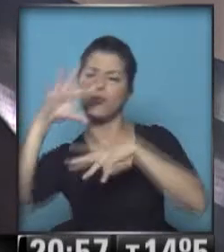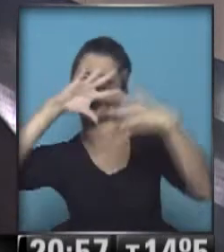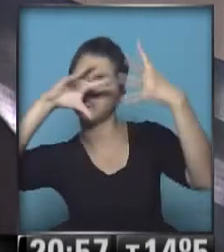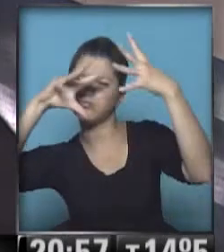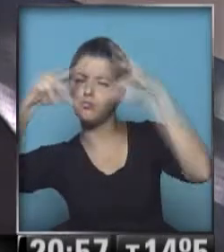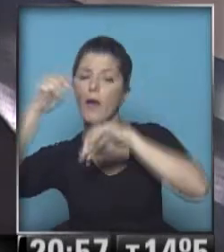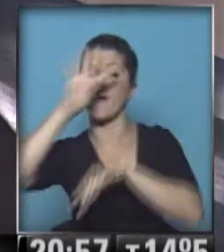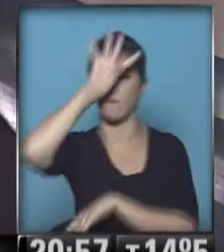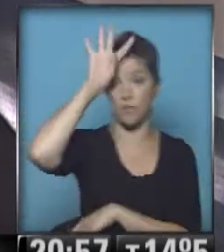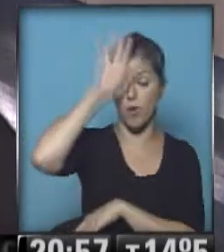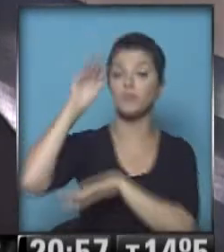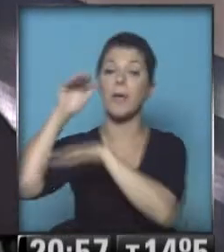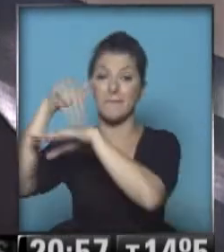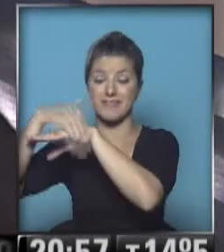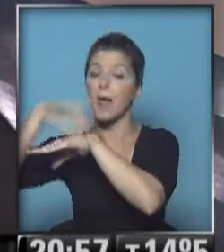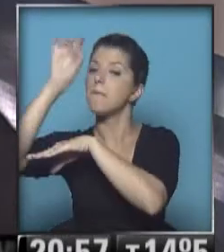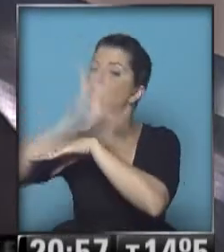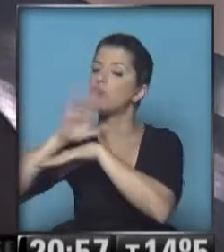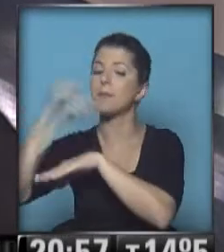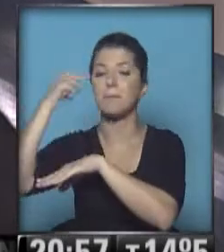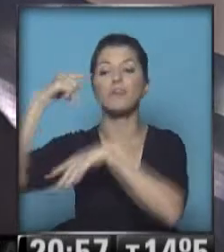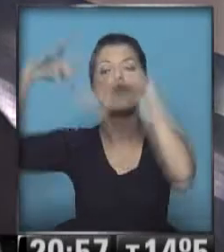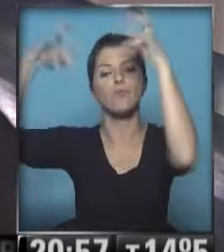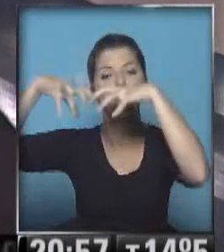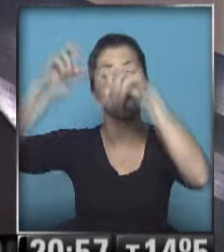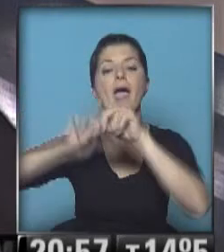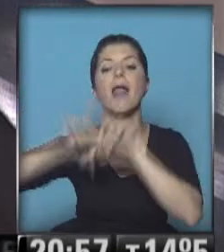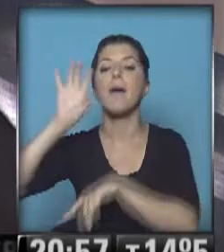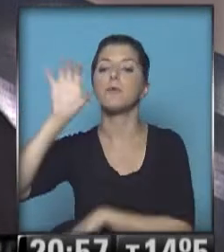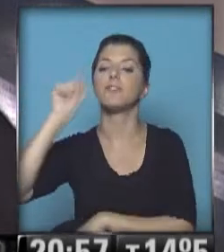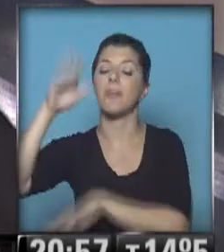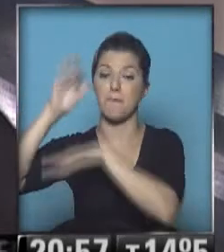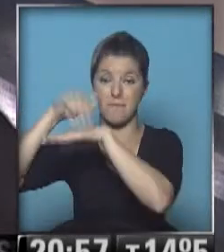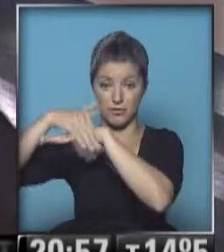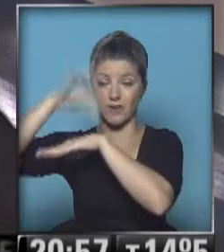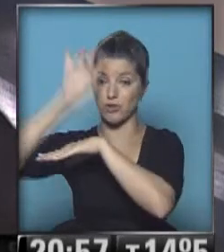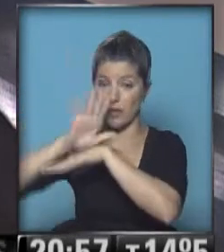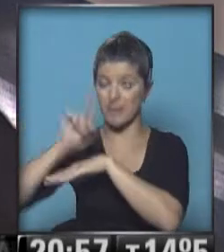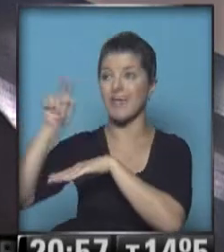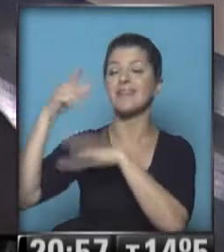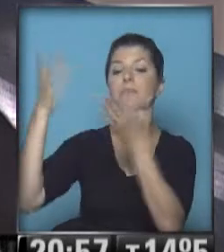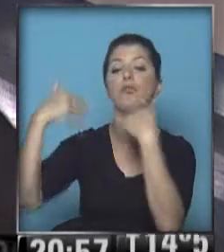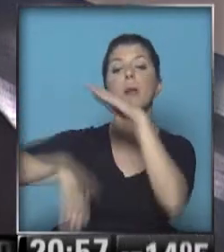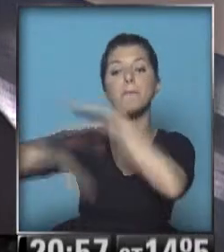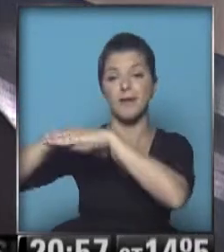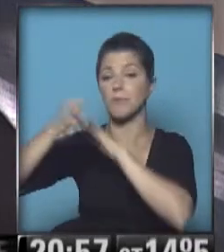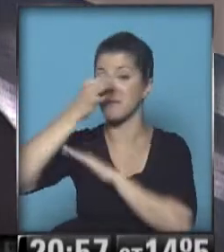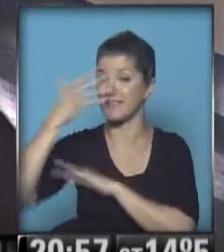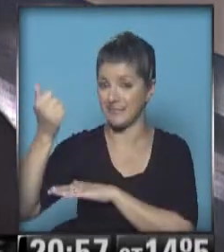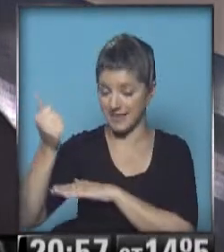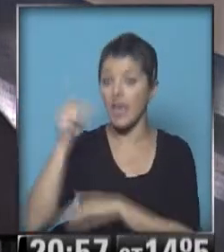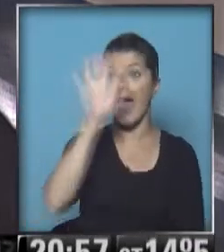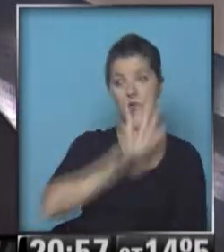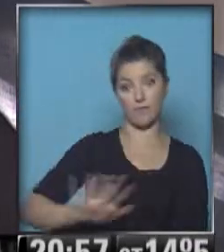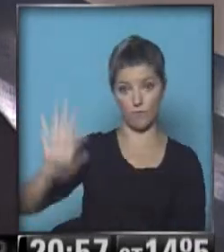tanto en Formosa como en Misiones, pero solo se esperan lluvias y algunas tormentas en la provincia de Misiones, allí con temperaturas máximas que rondarán los 26 grados. En el